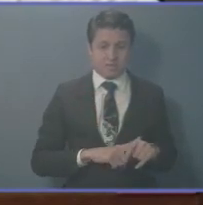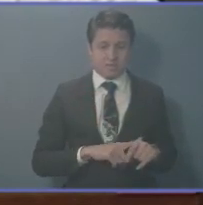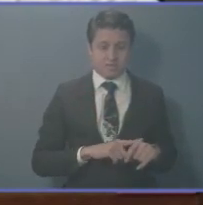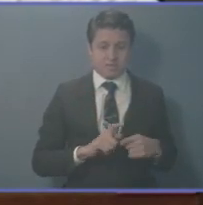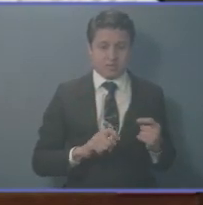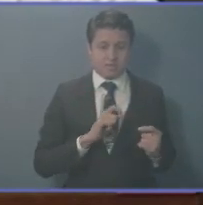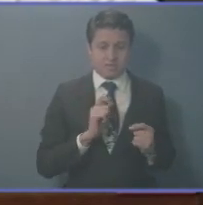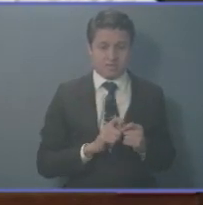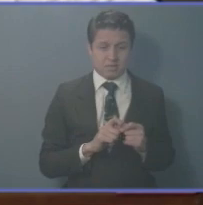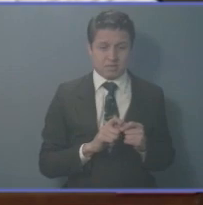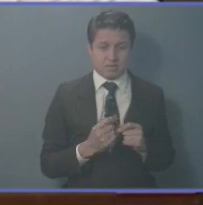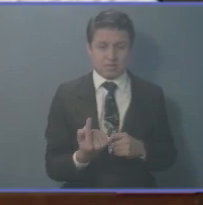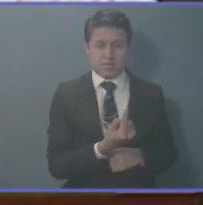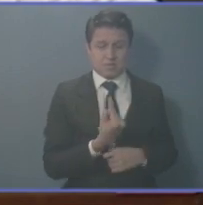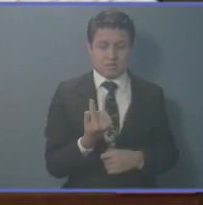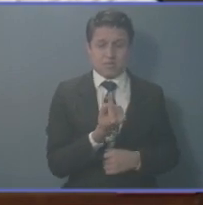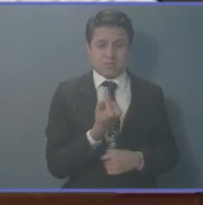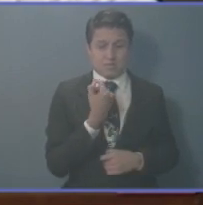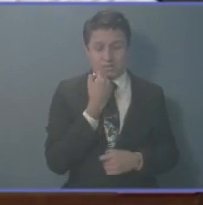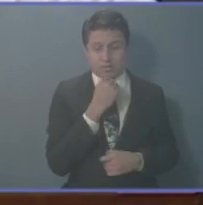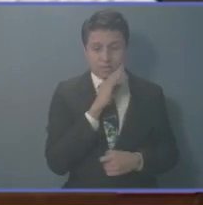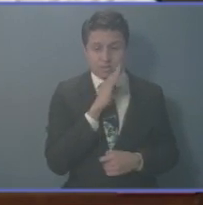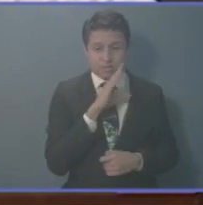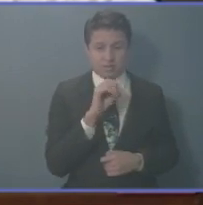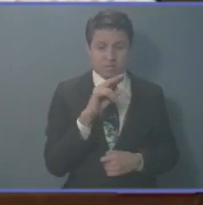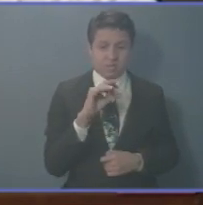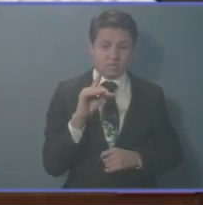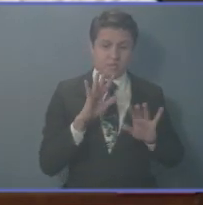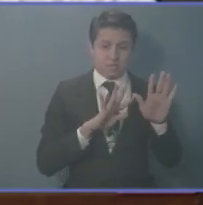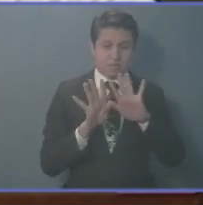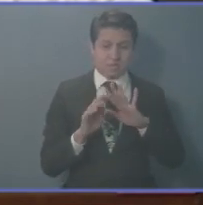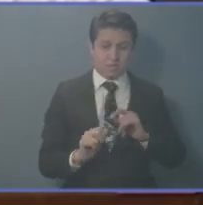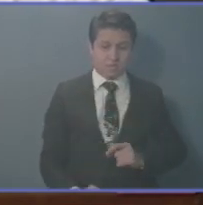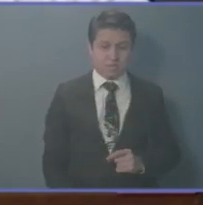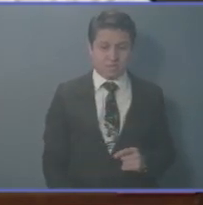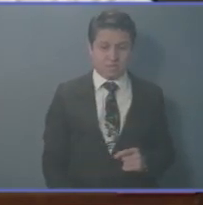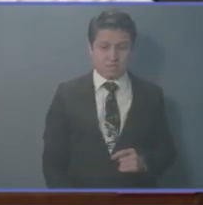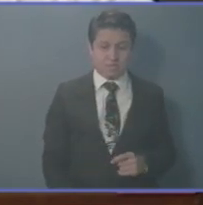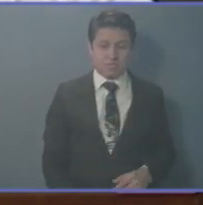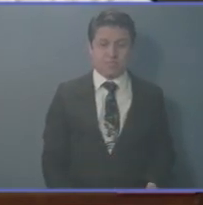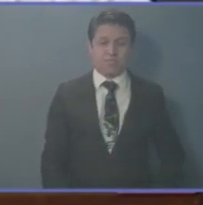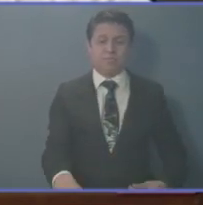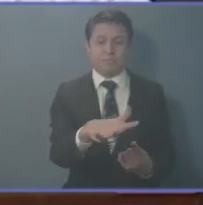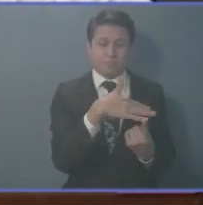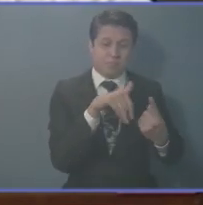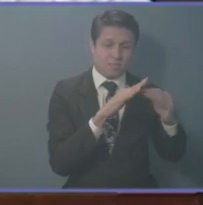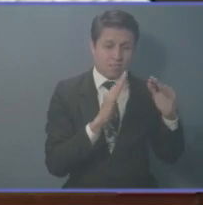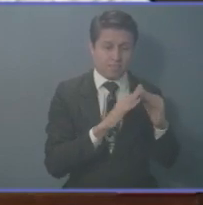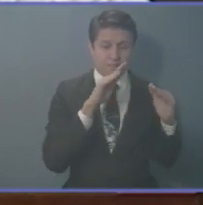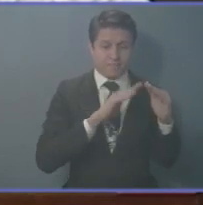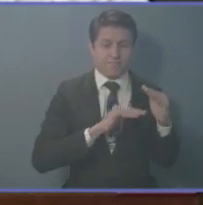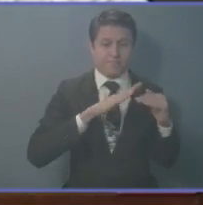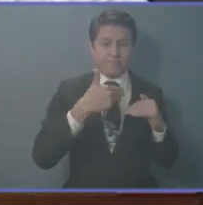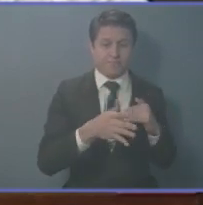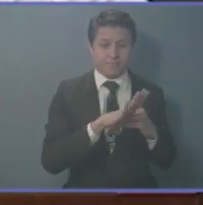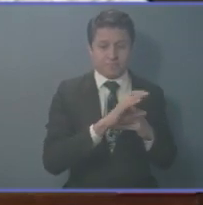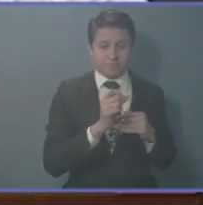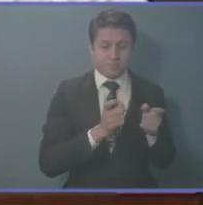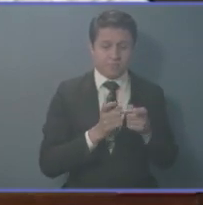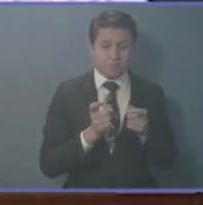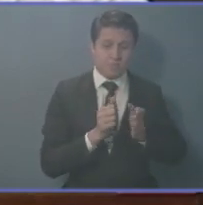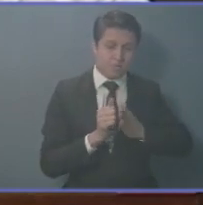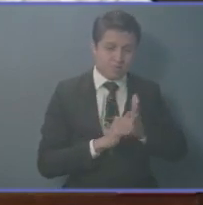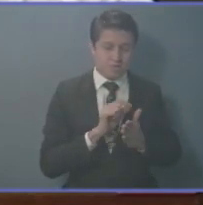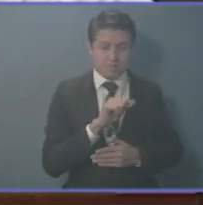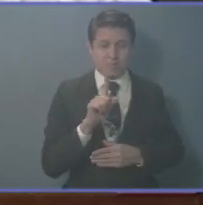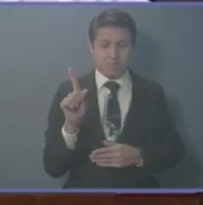atención clínica de personas con enfermedad COVID-19. Condiciones de la cuarentena domiciliar posterior a la cuarentena controlada, artículo